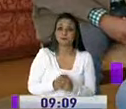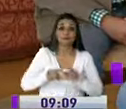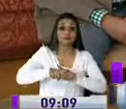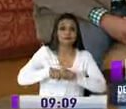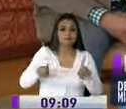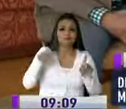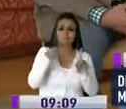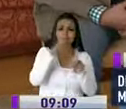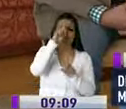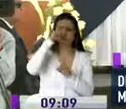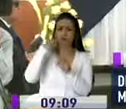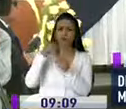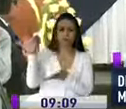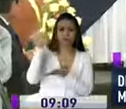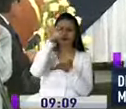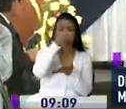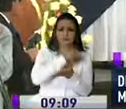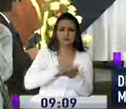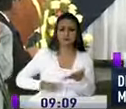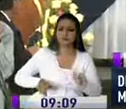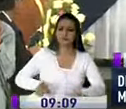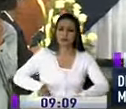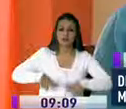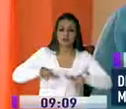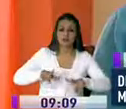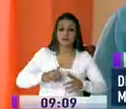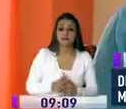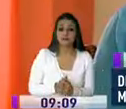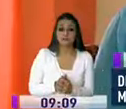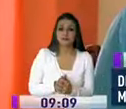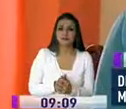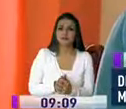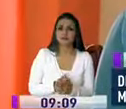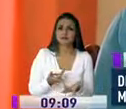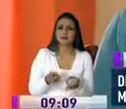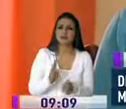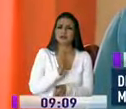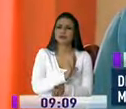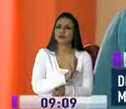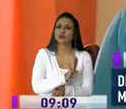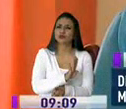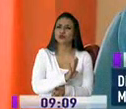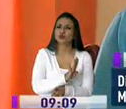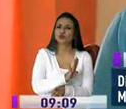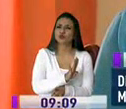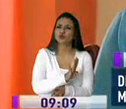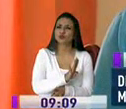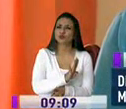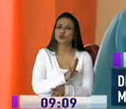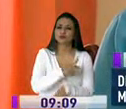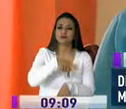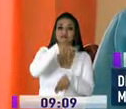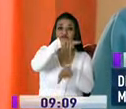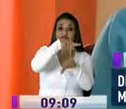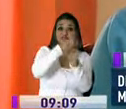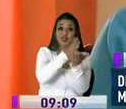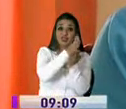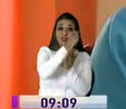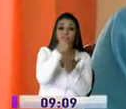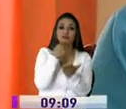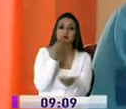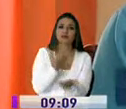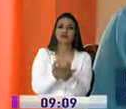ve positiva la decisión del presidente Lenín Moreno. Se cuestiona también su procarrera, dicen que es un